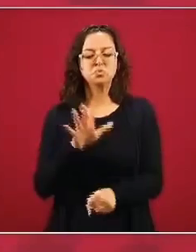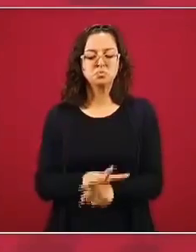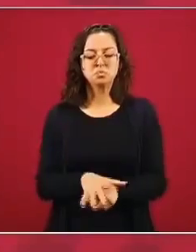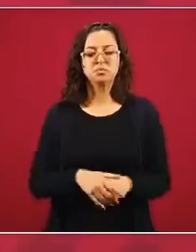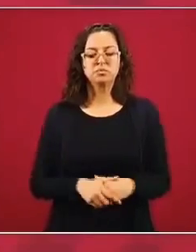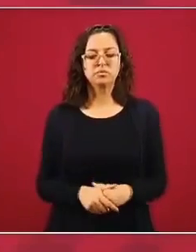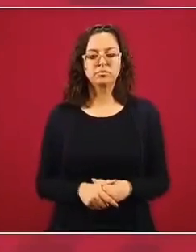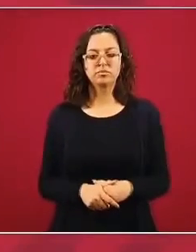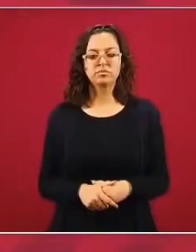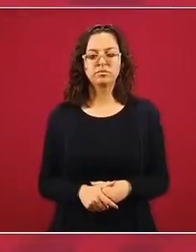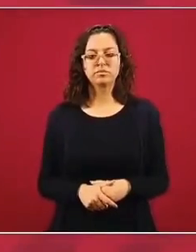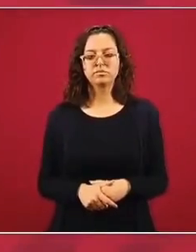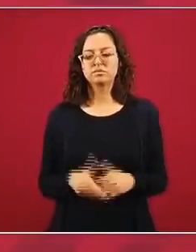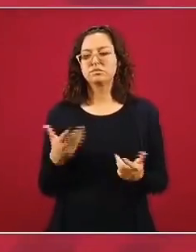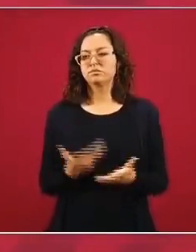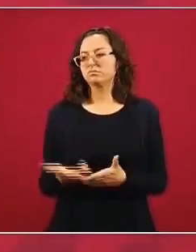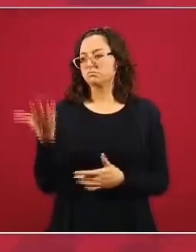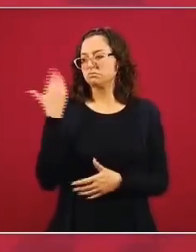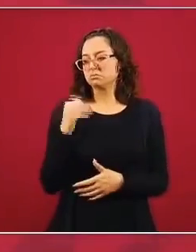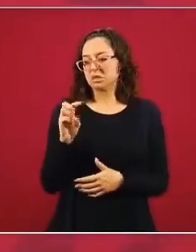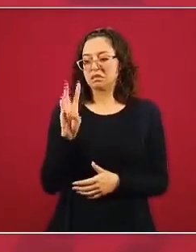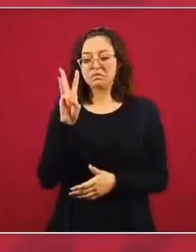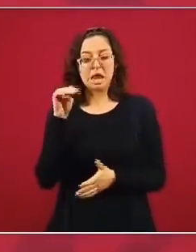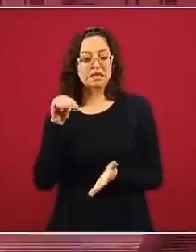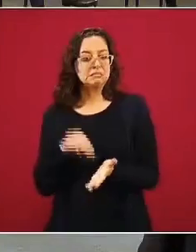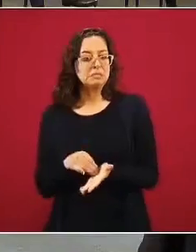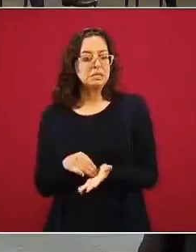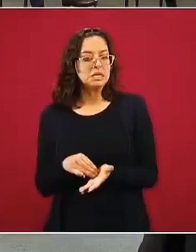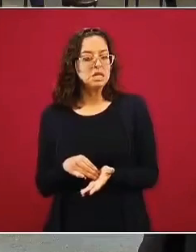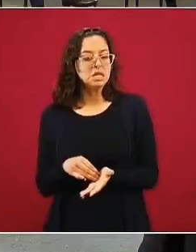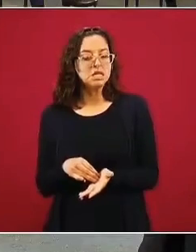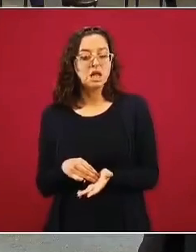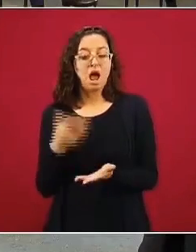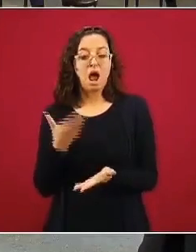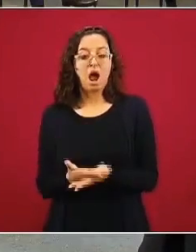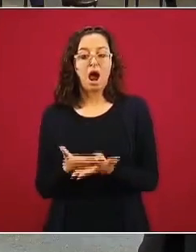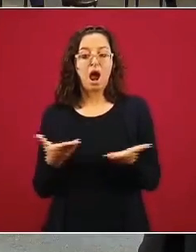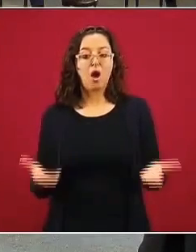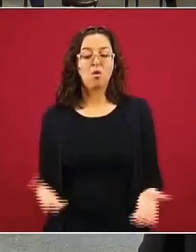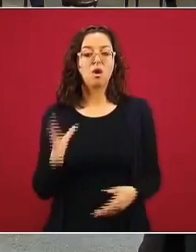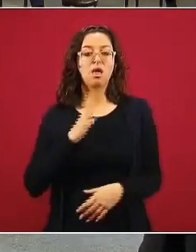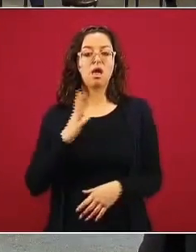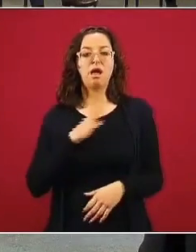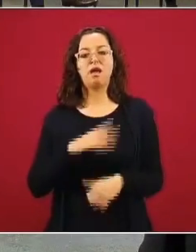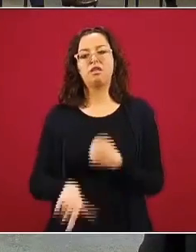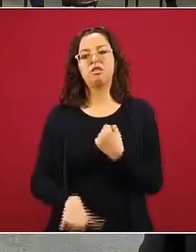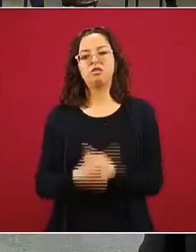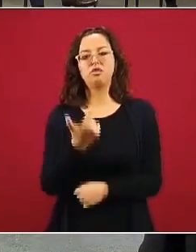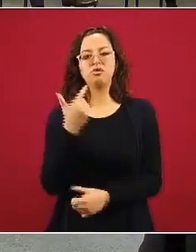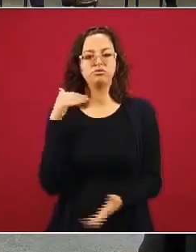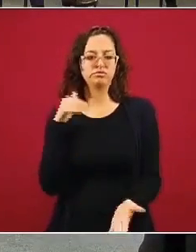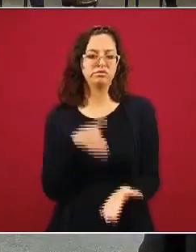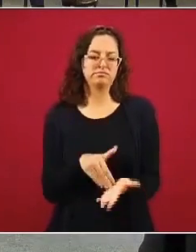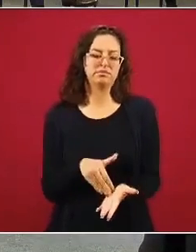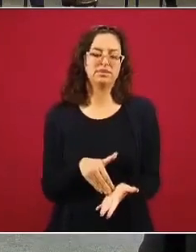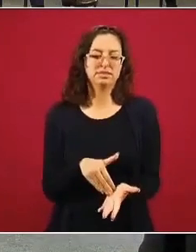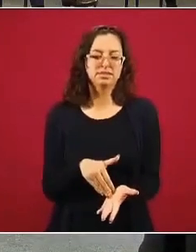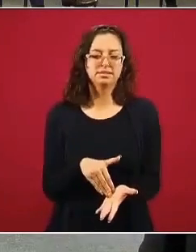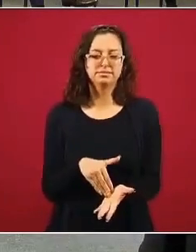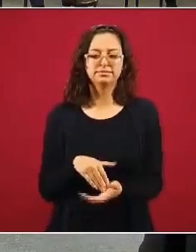teníamos alrededor de 3,000, ahora tenemos casi 12,000